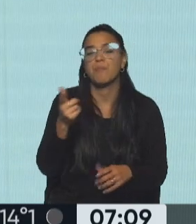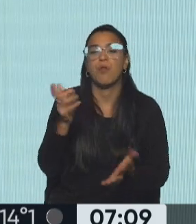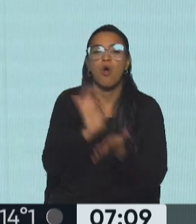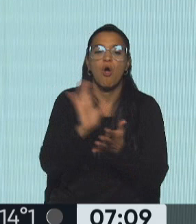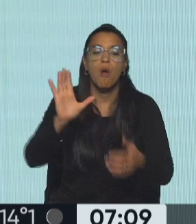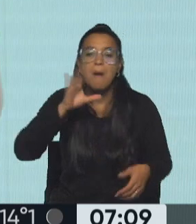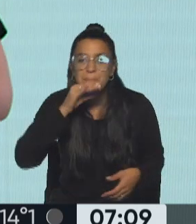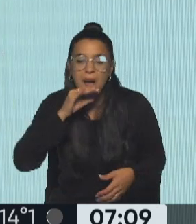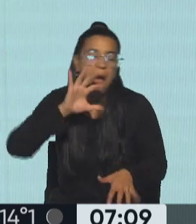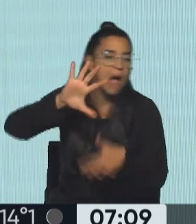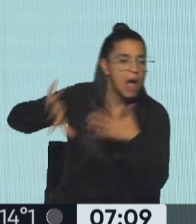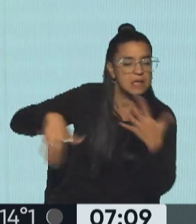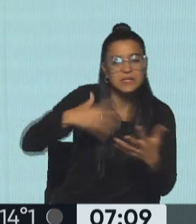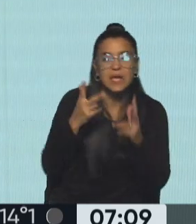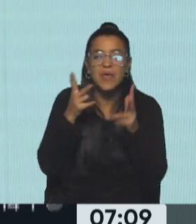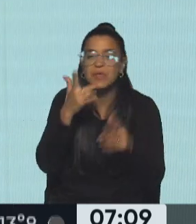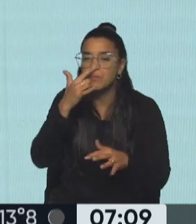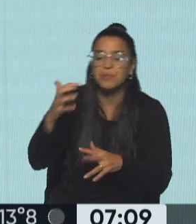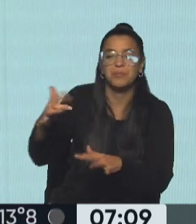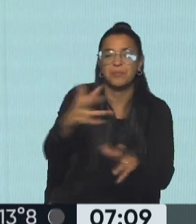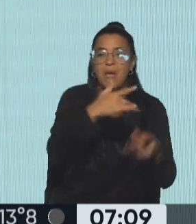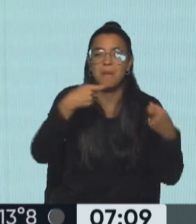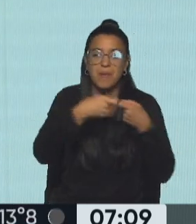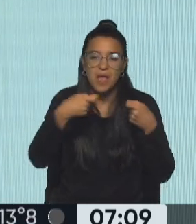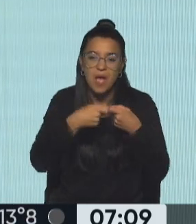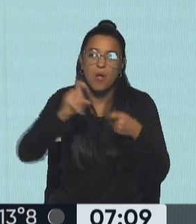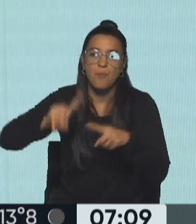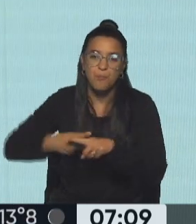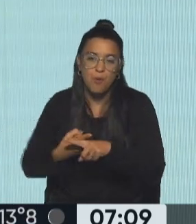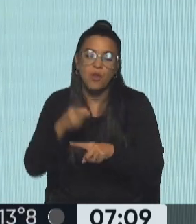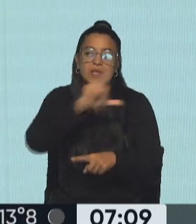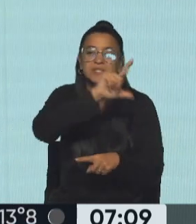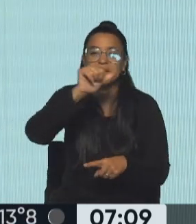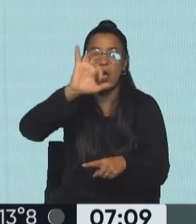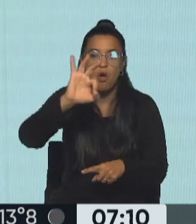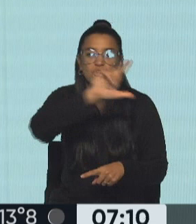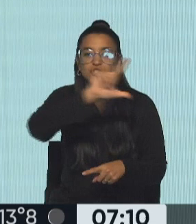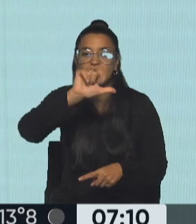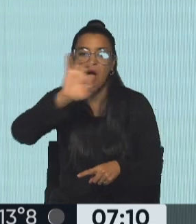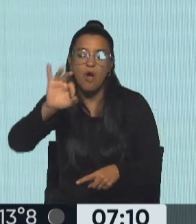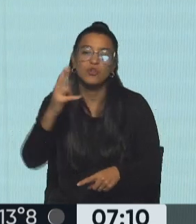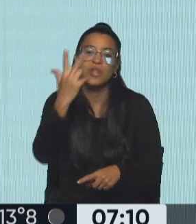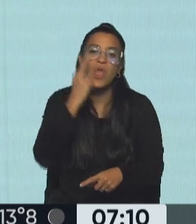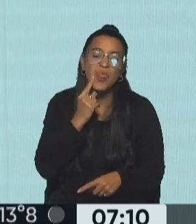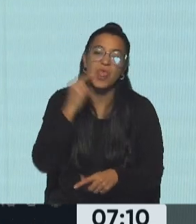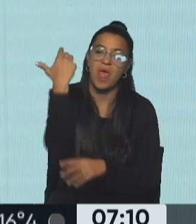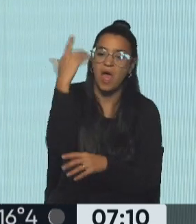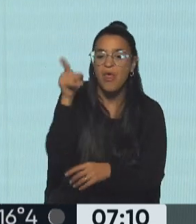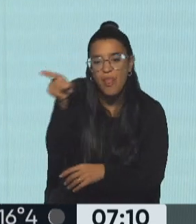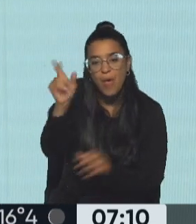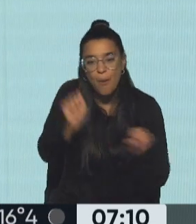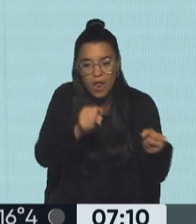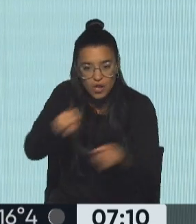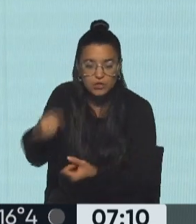de masa con lo que estaban diciendo los empresarios y y los políticos del sábado no es cierto en esos tres días de foro en Bariloche en donde